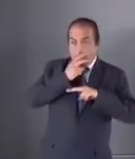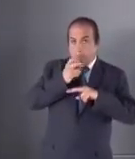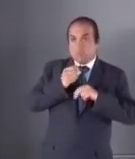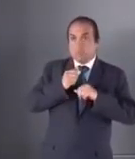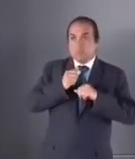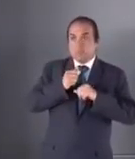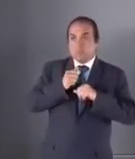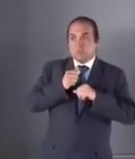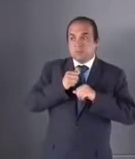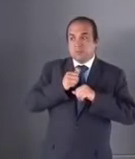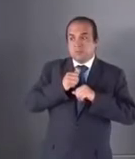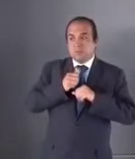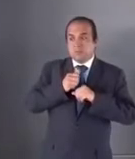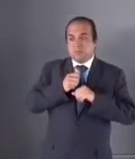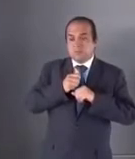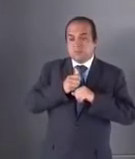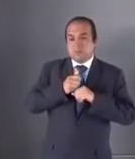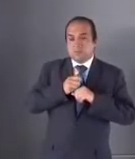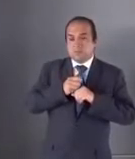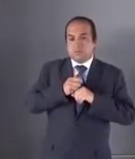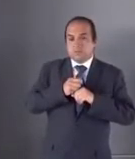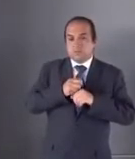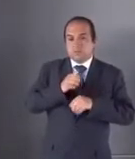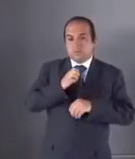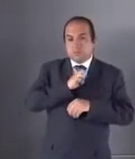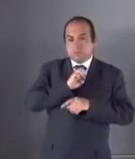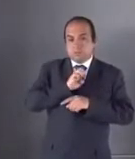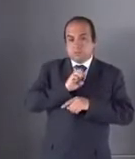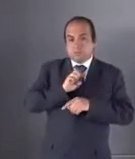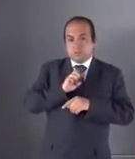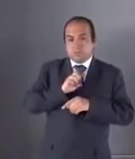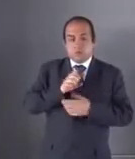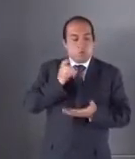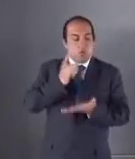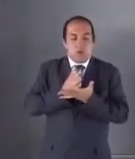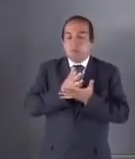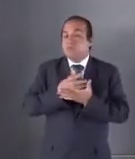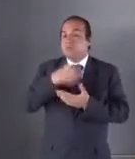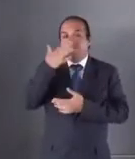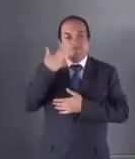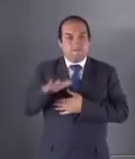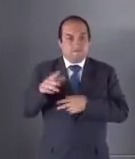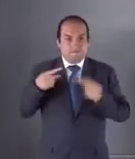Y digamos, es por peso, entonces, por eso tienen que ser máximo 10.